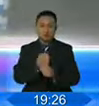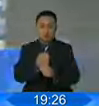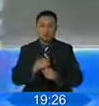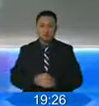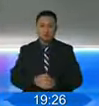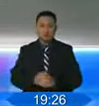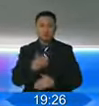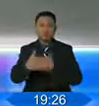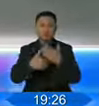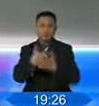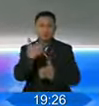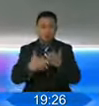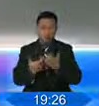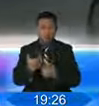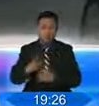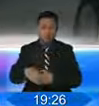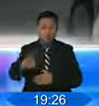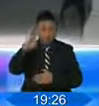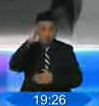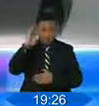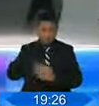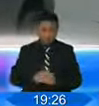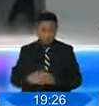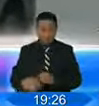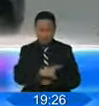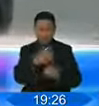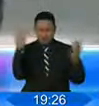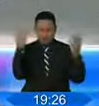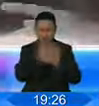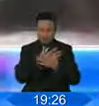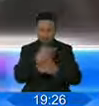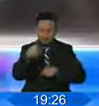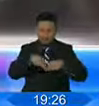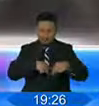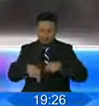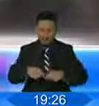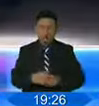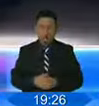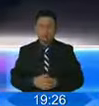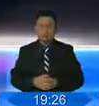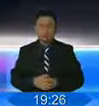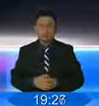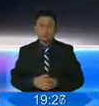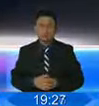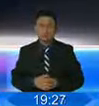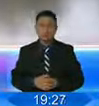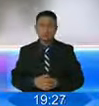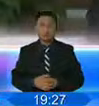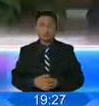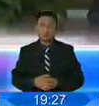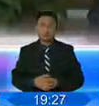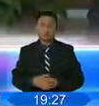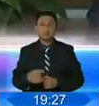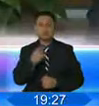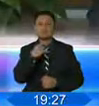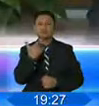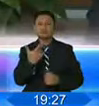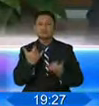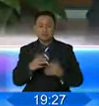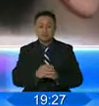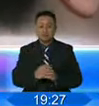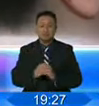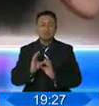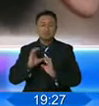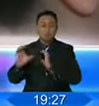evitar problemas con agentes de tránsito que pudiesen confundir este servicio con los denominados taxistas piratas, dicen haber conversado